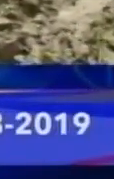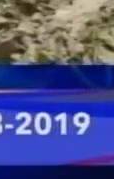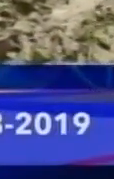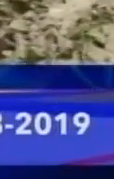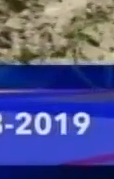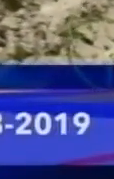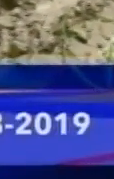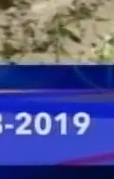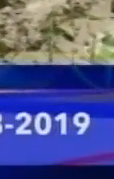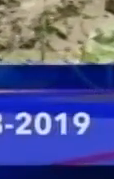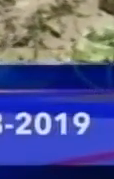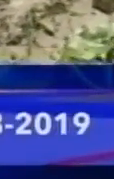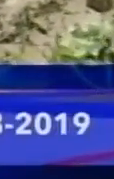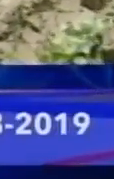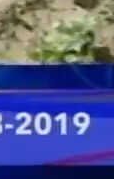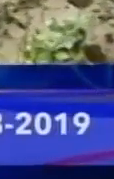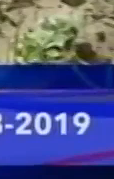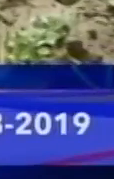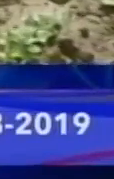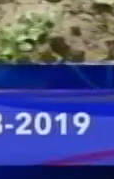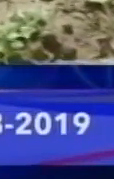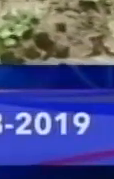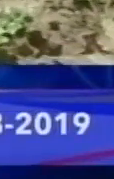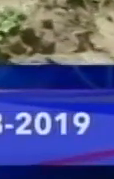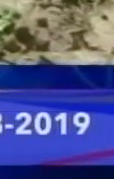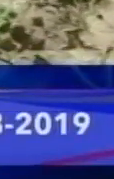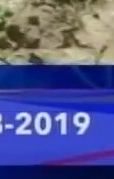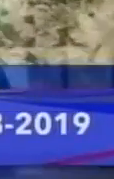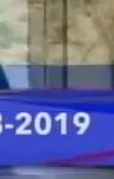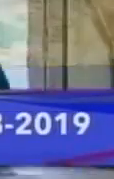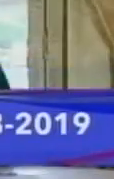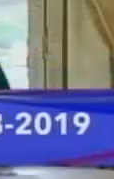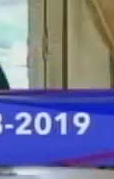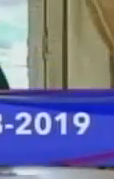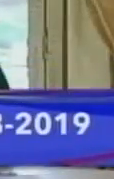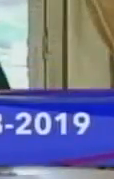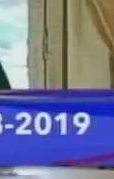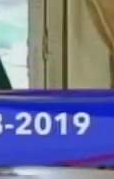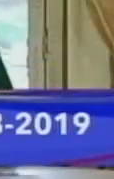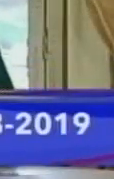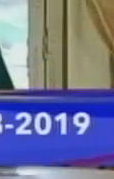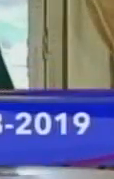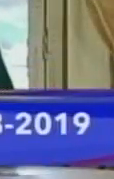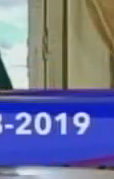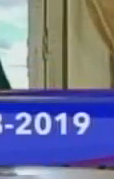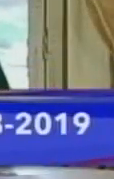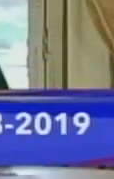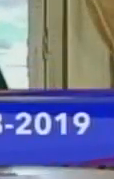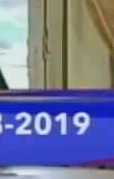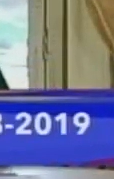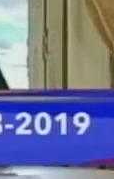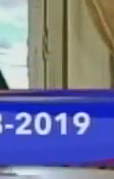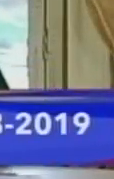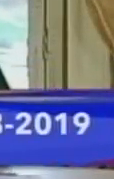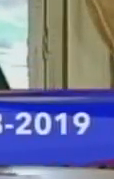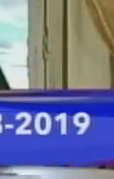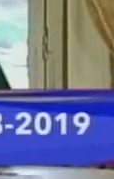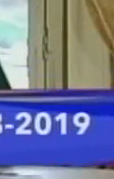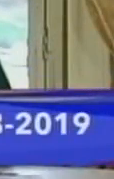es, escuelas productivas. Hacia la producción. Aprender haciendo, con las